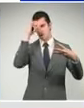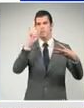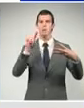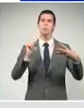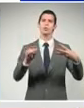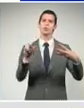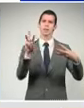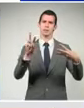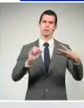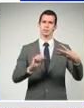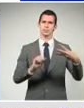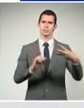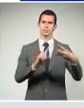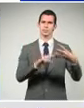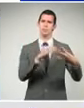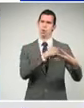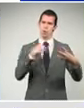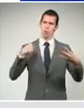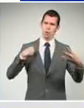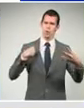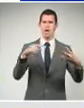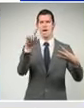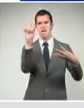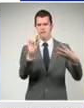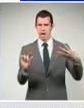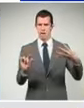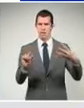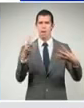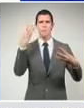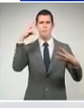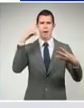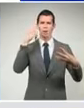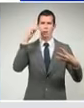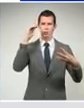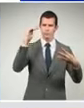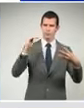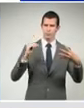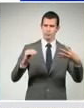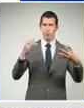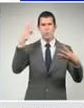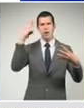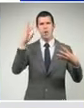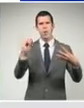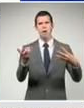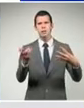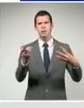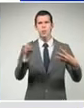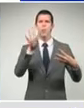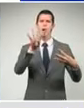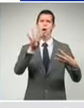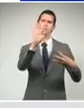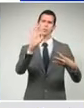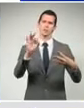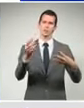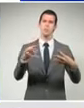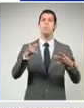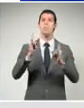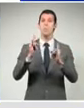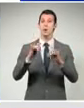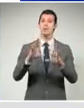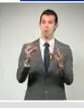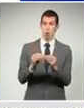Polonia, Italia, México aporta el 4% de los fallecidos del mundo